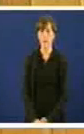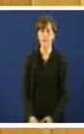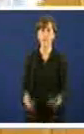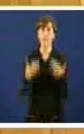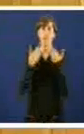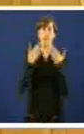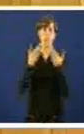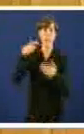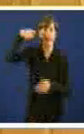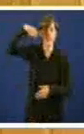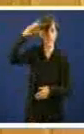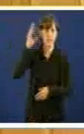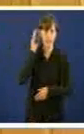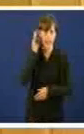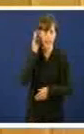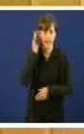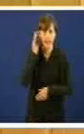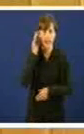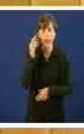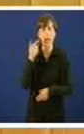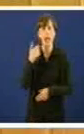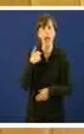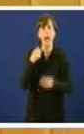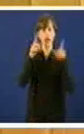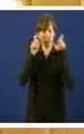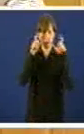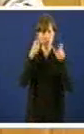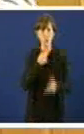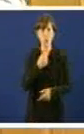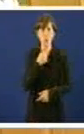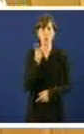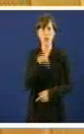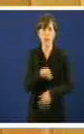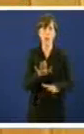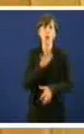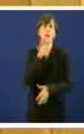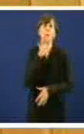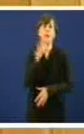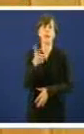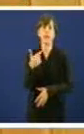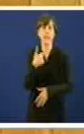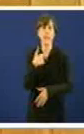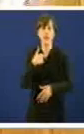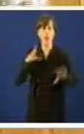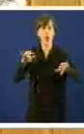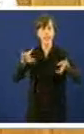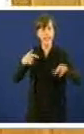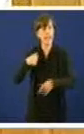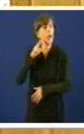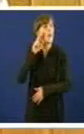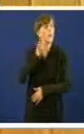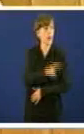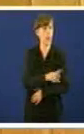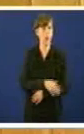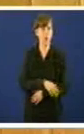Gracias presidenta A min tamén me gustan as fotografías O que pase que as observo desde Terra Firme Pois